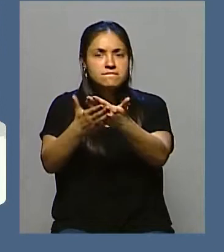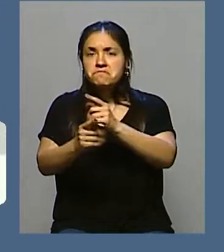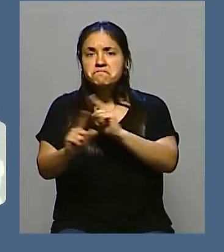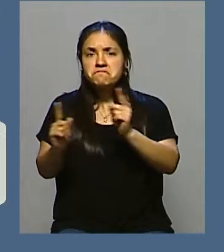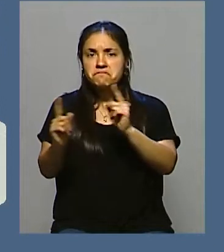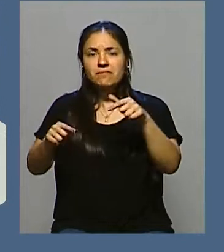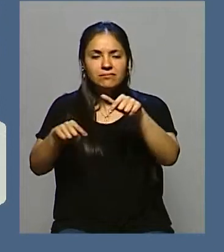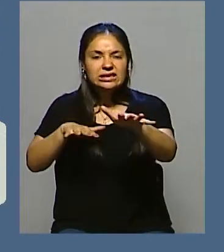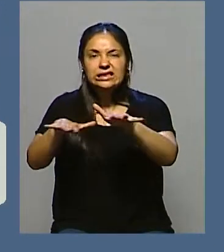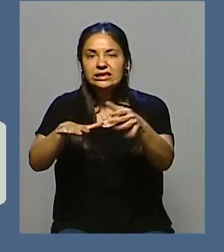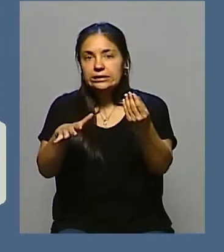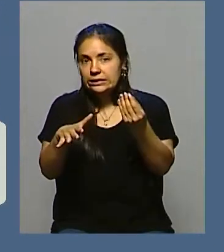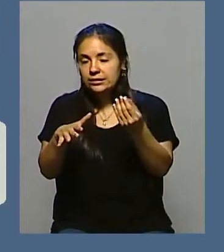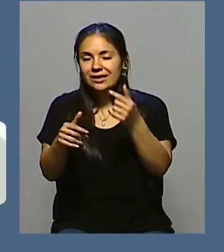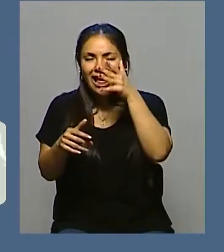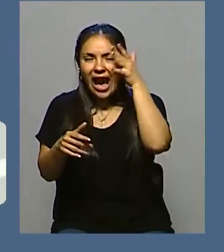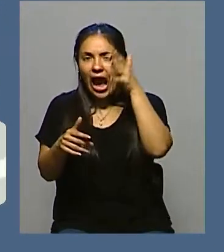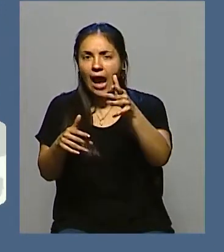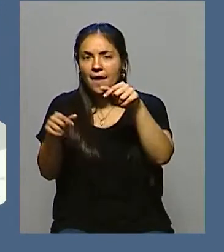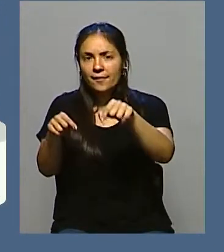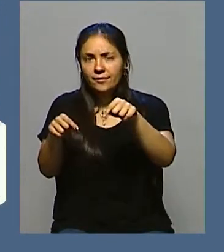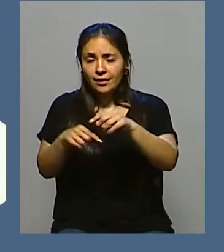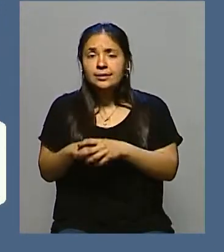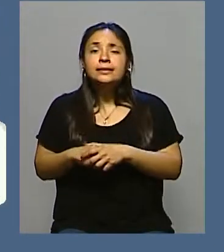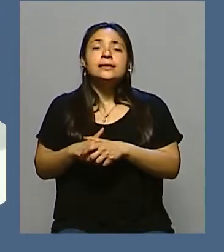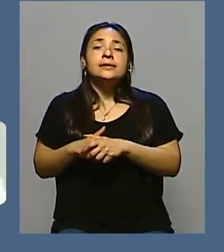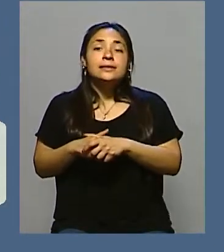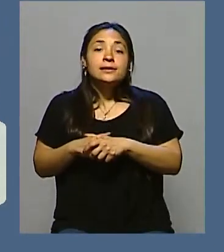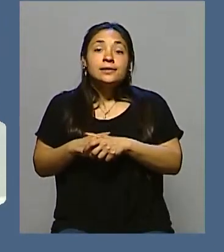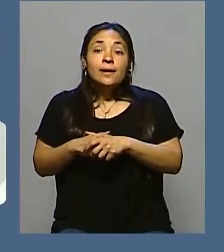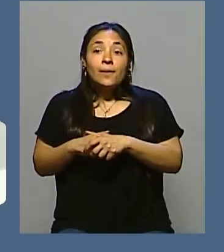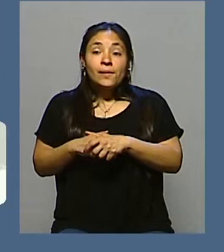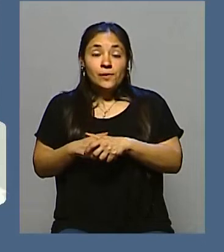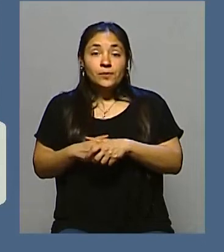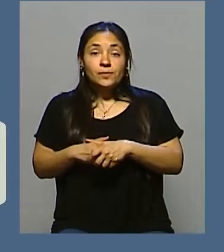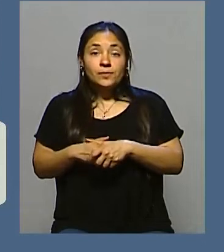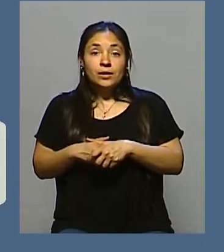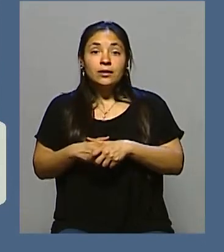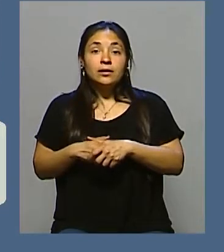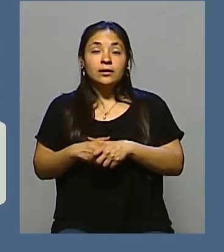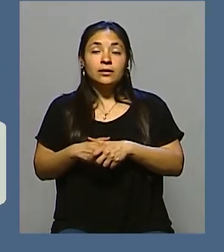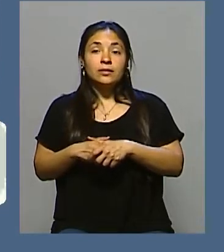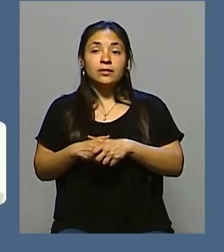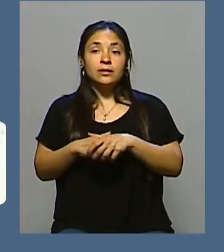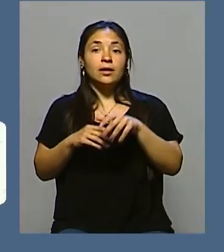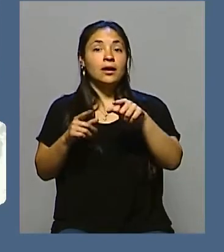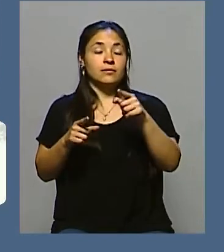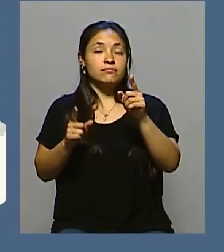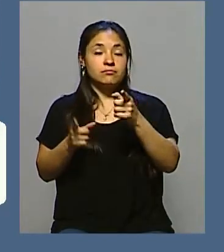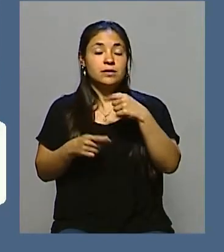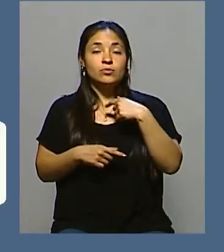gravísima que tiene el peligro de llevar, según datos del Istat, que es el instituto que se ocupa